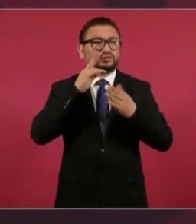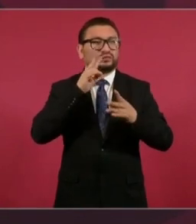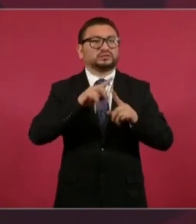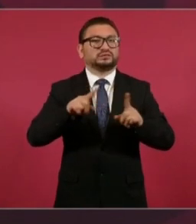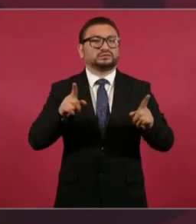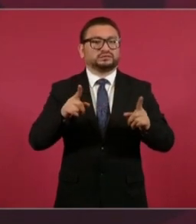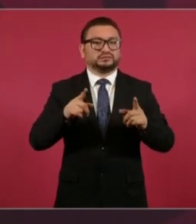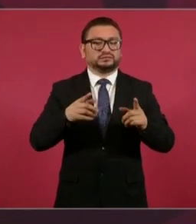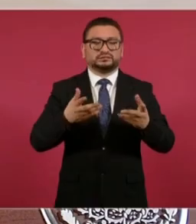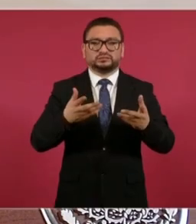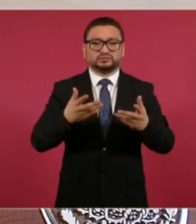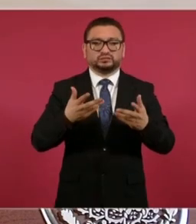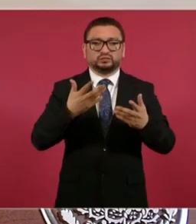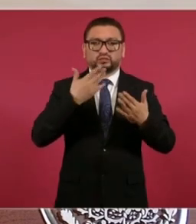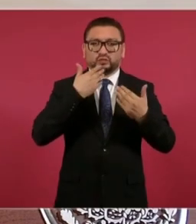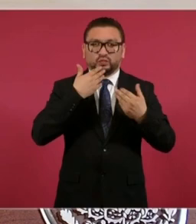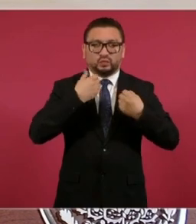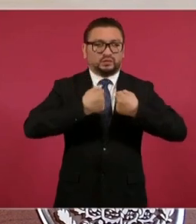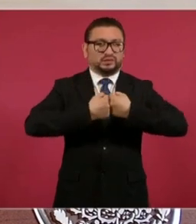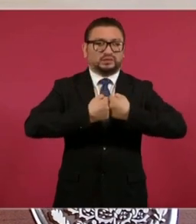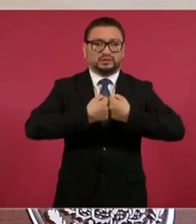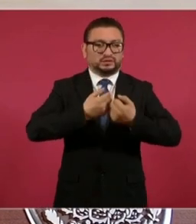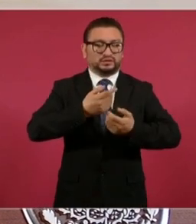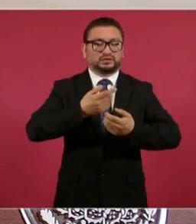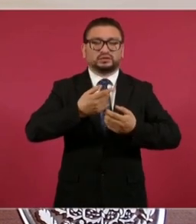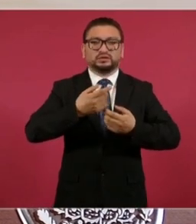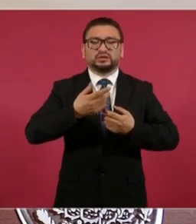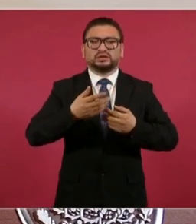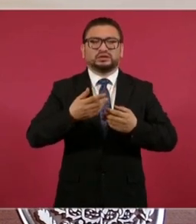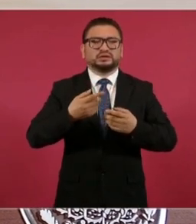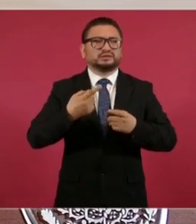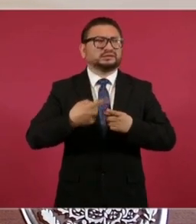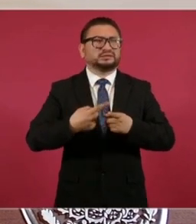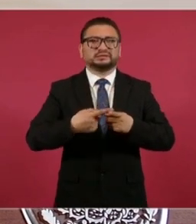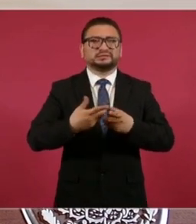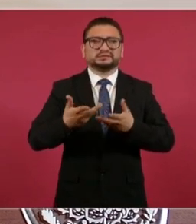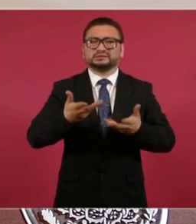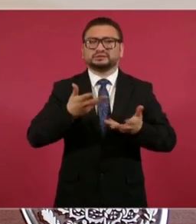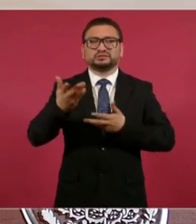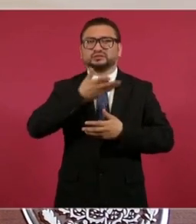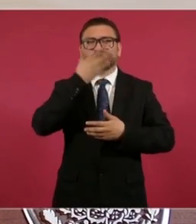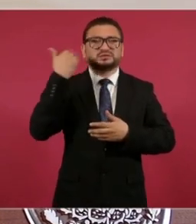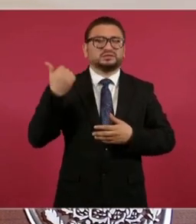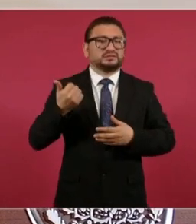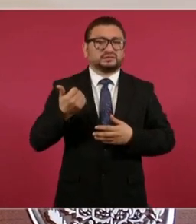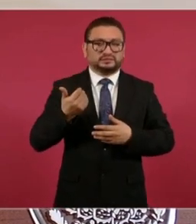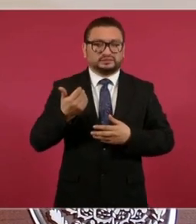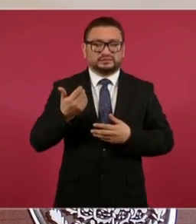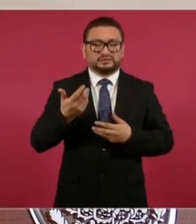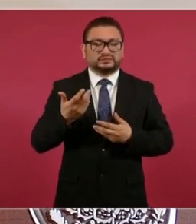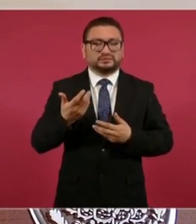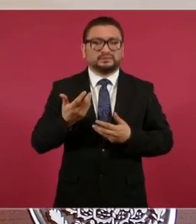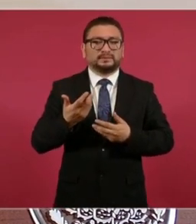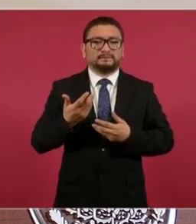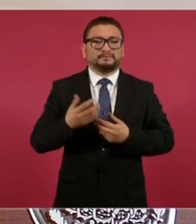frontera no estaba pintada la raya no se sabía